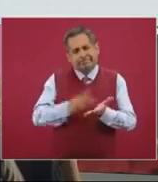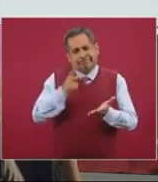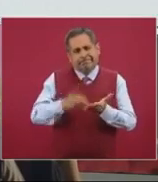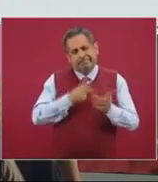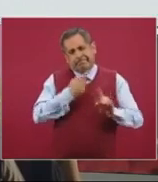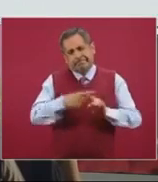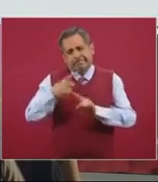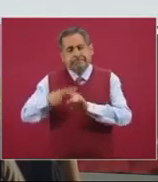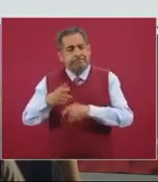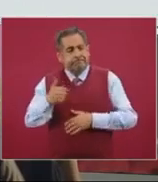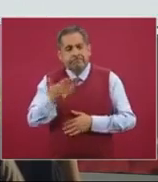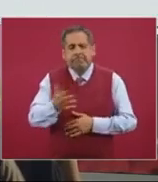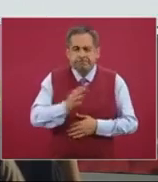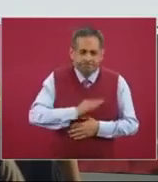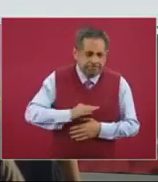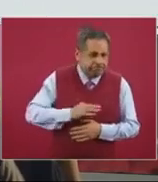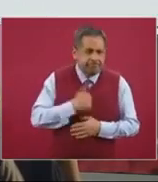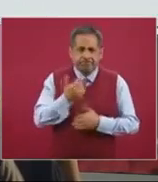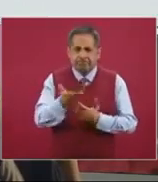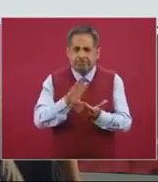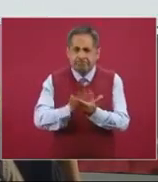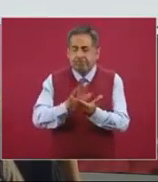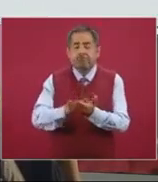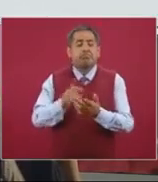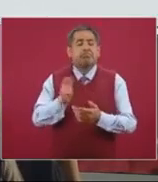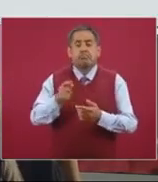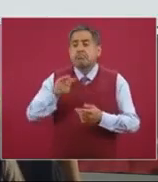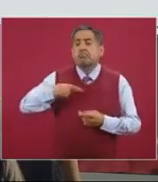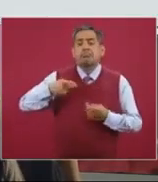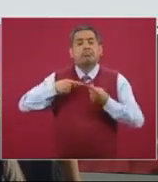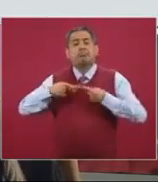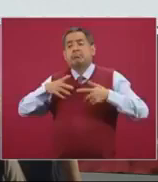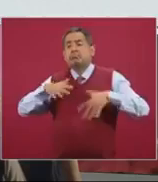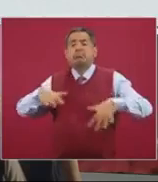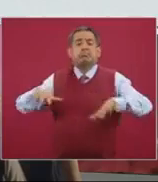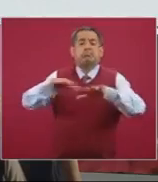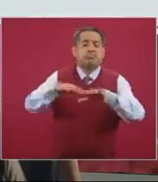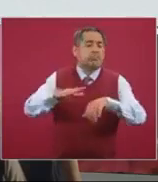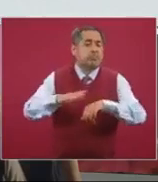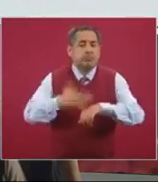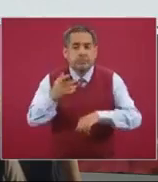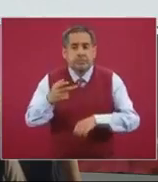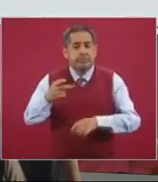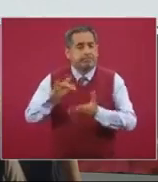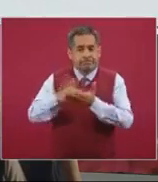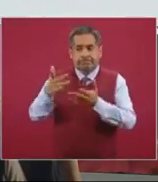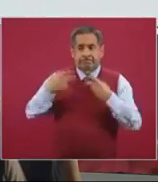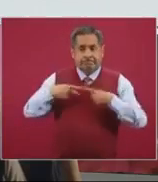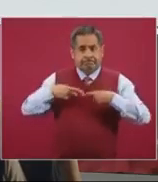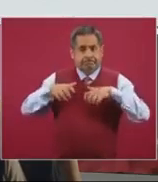ocasiones hemos felicitado y agradecido al pueblo de México, porque es gracias